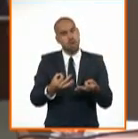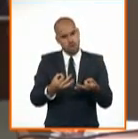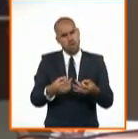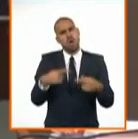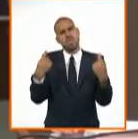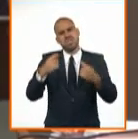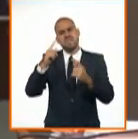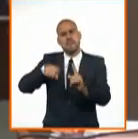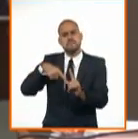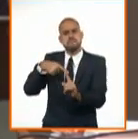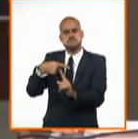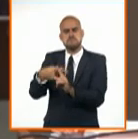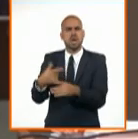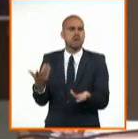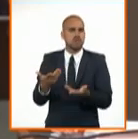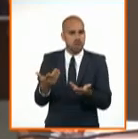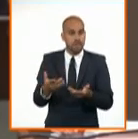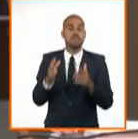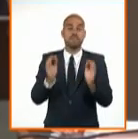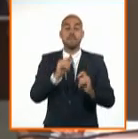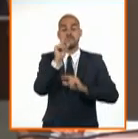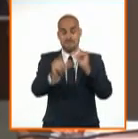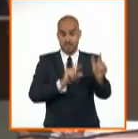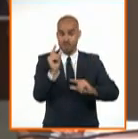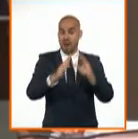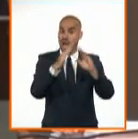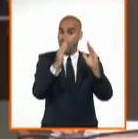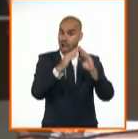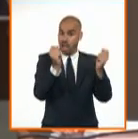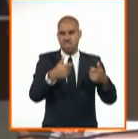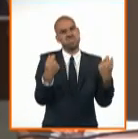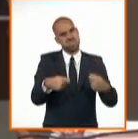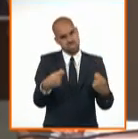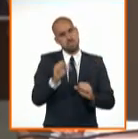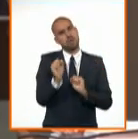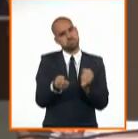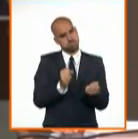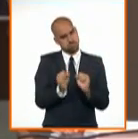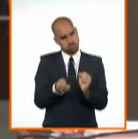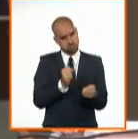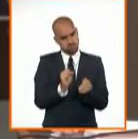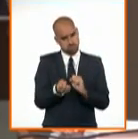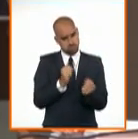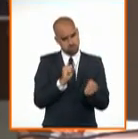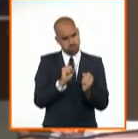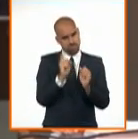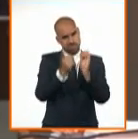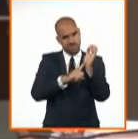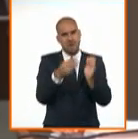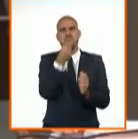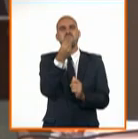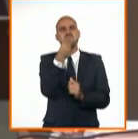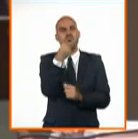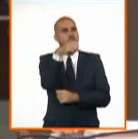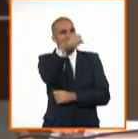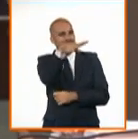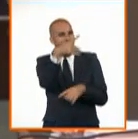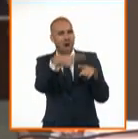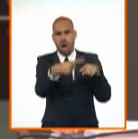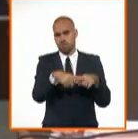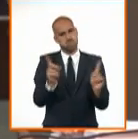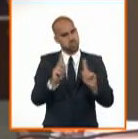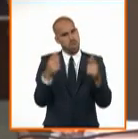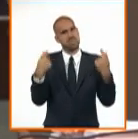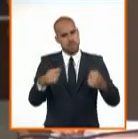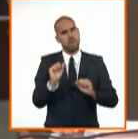con un ahorro consciente en medio de esta situación de en todo lo que sea posible en el uso racional